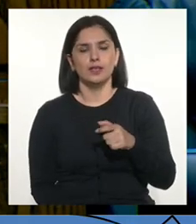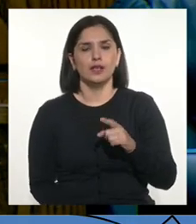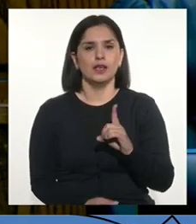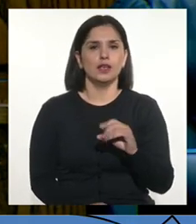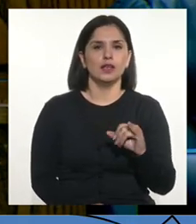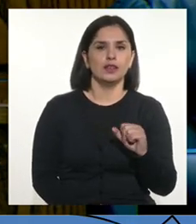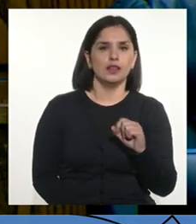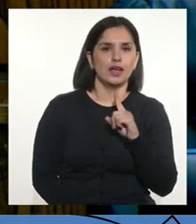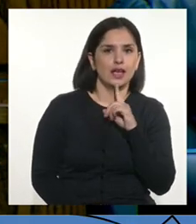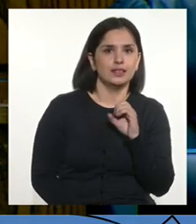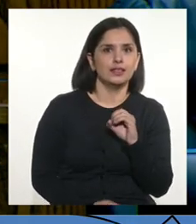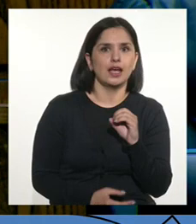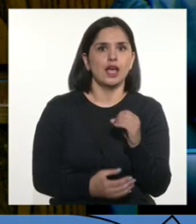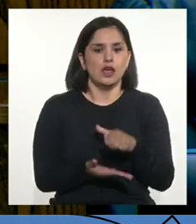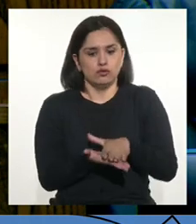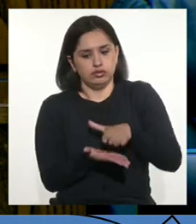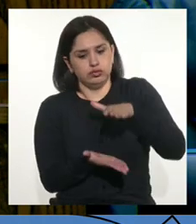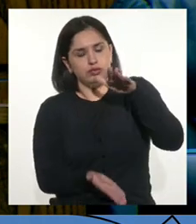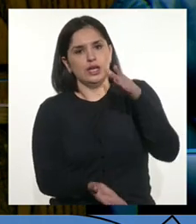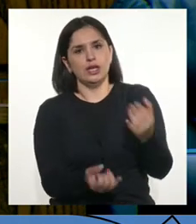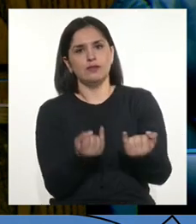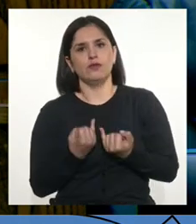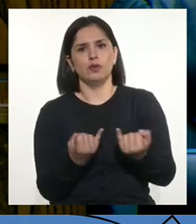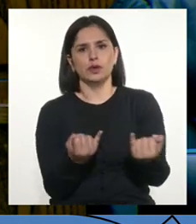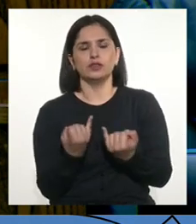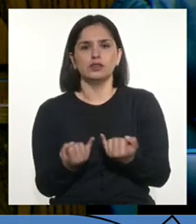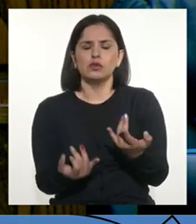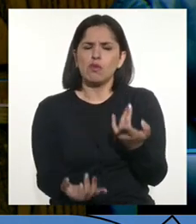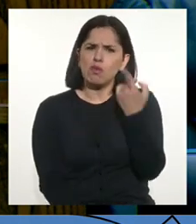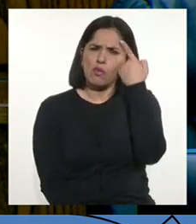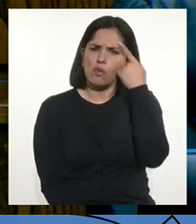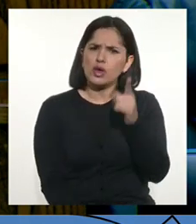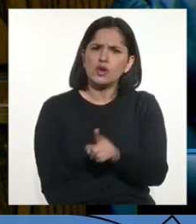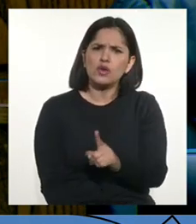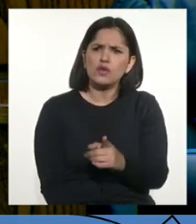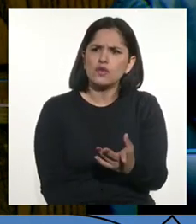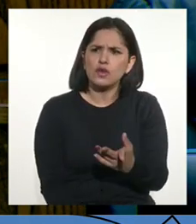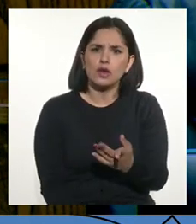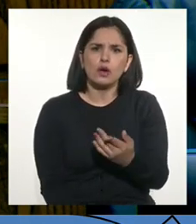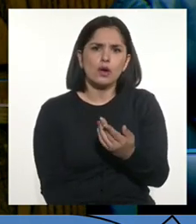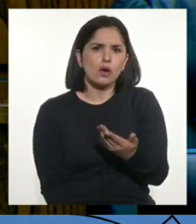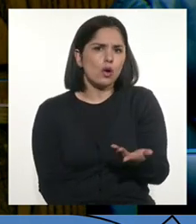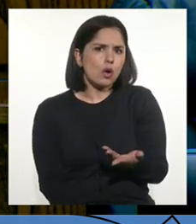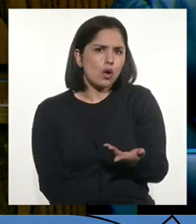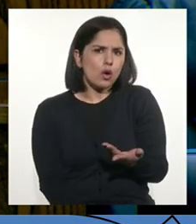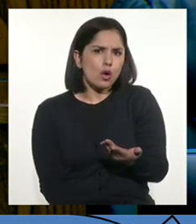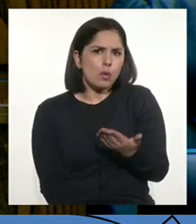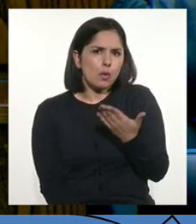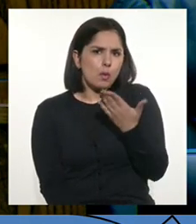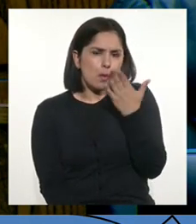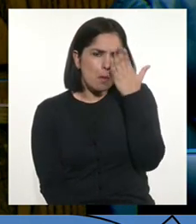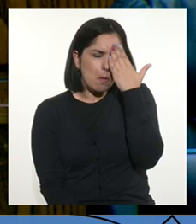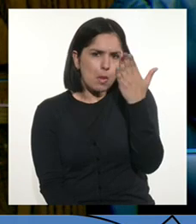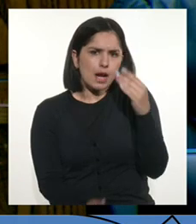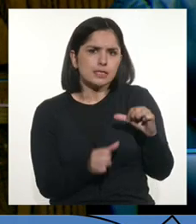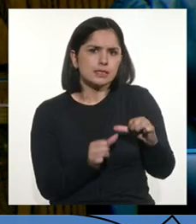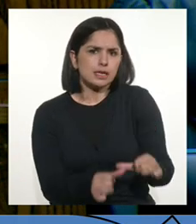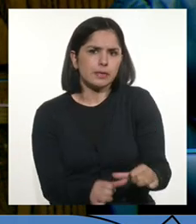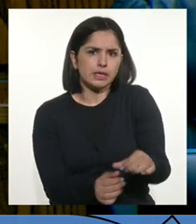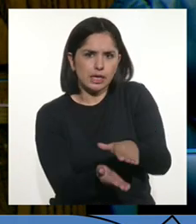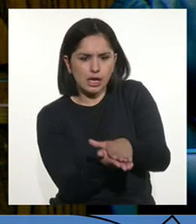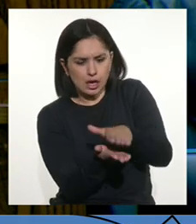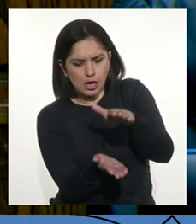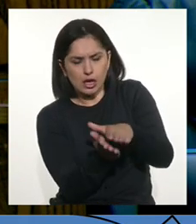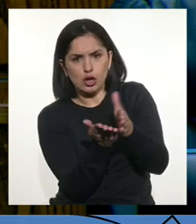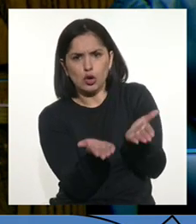acumulación de información y yo no creo que mal no puede hacer que se mantenga o no se mantenga en los libros